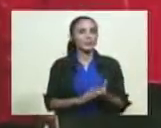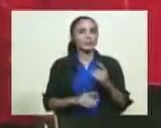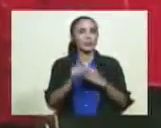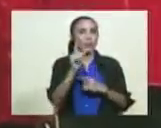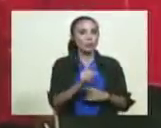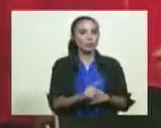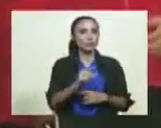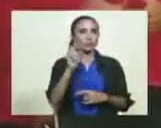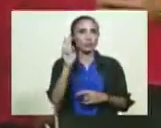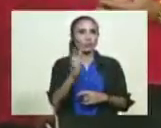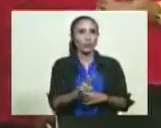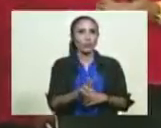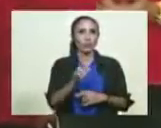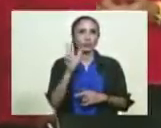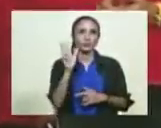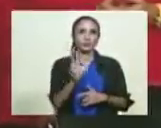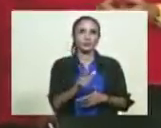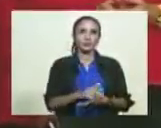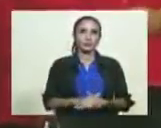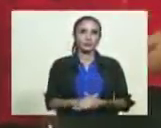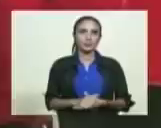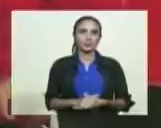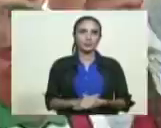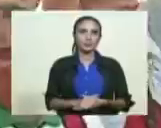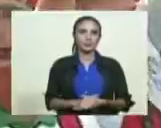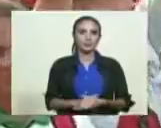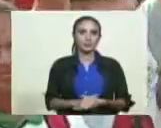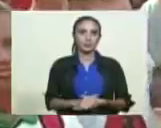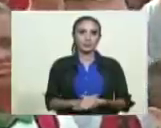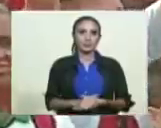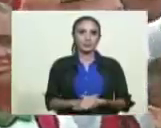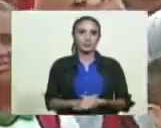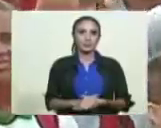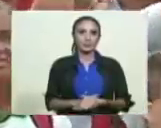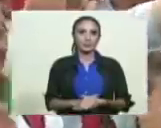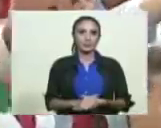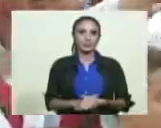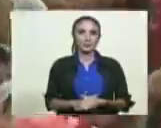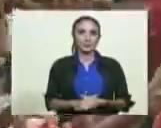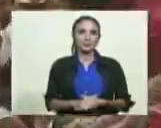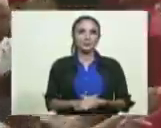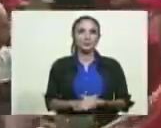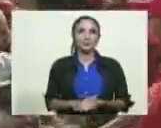una, a las dos, a las tres, mujeres.